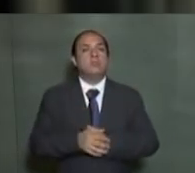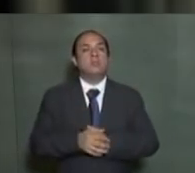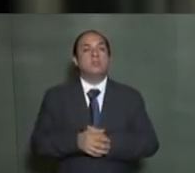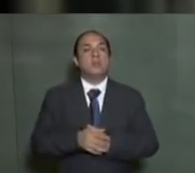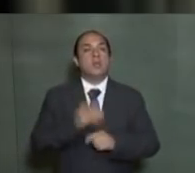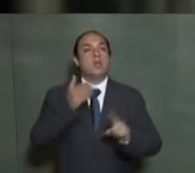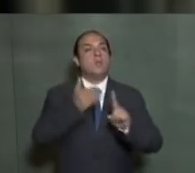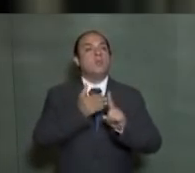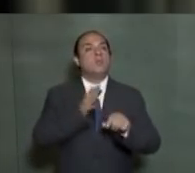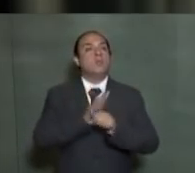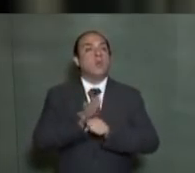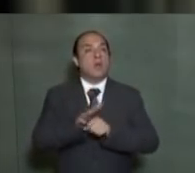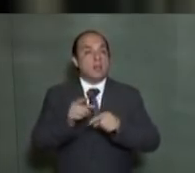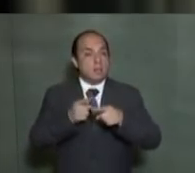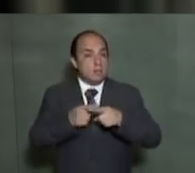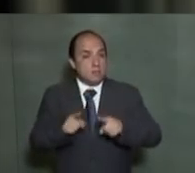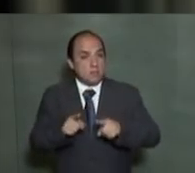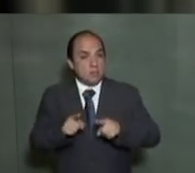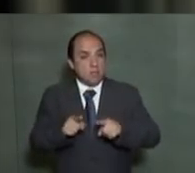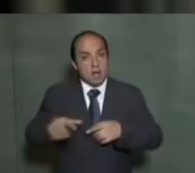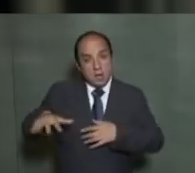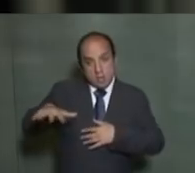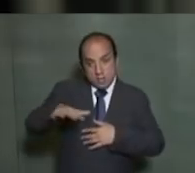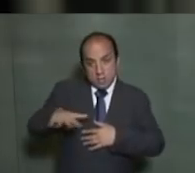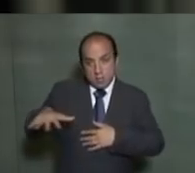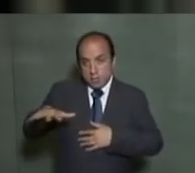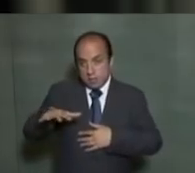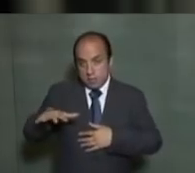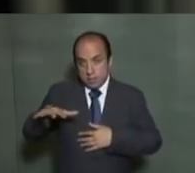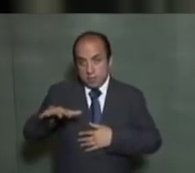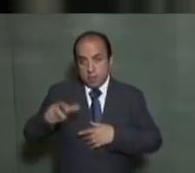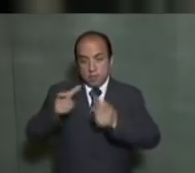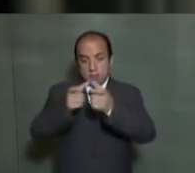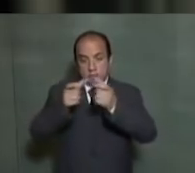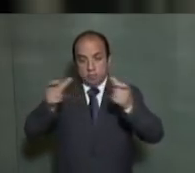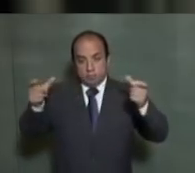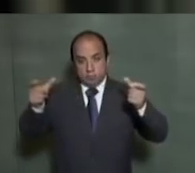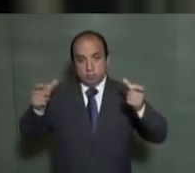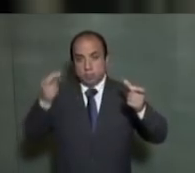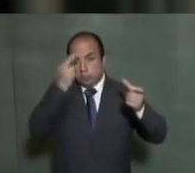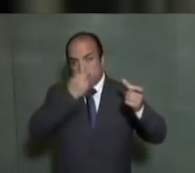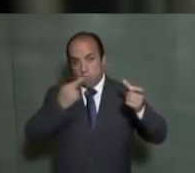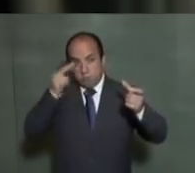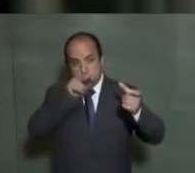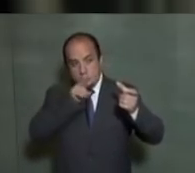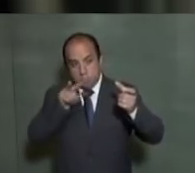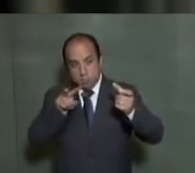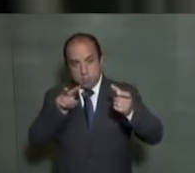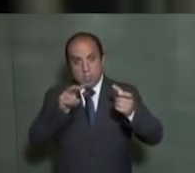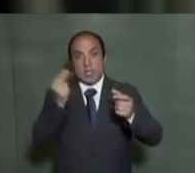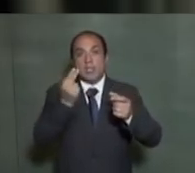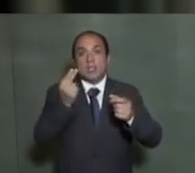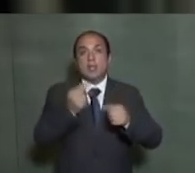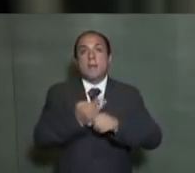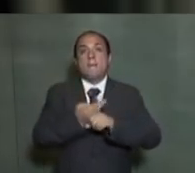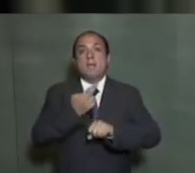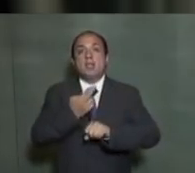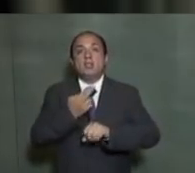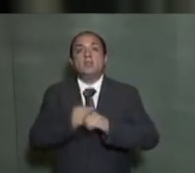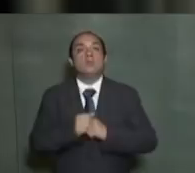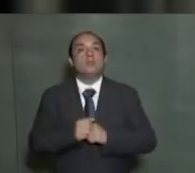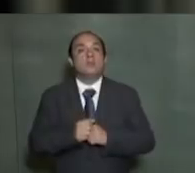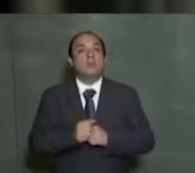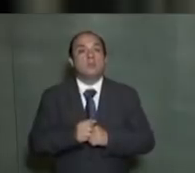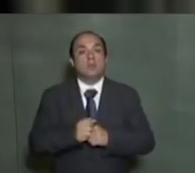justamente discernir sobre aquellos tramos o aquellas zonas de la estructura analizada que requieren mayor análisis o